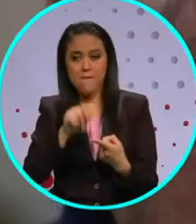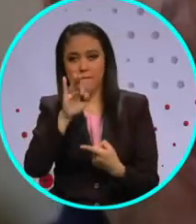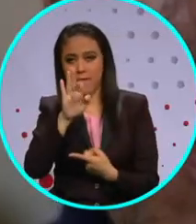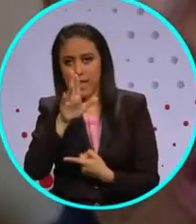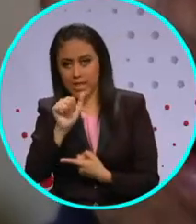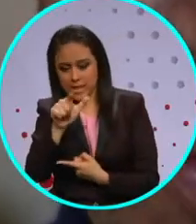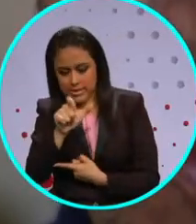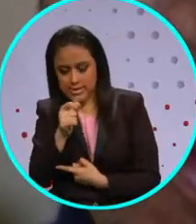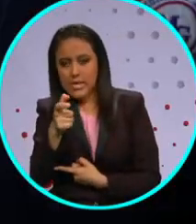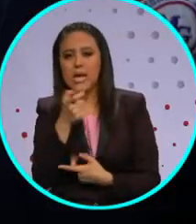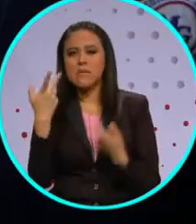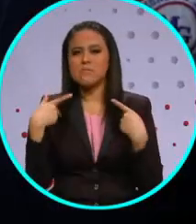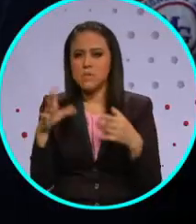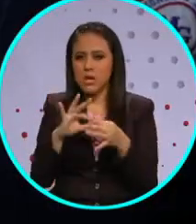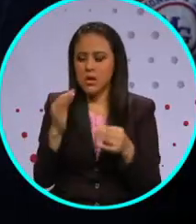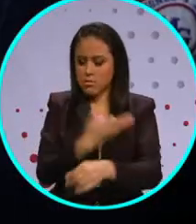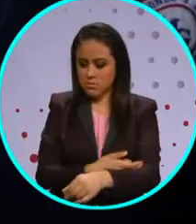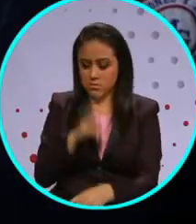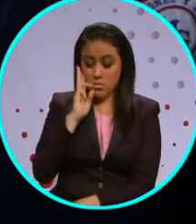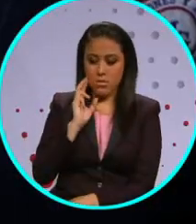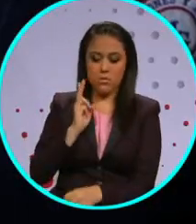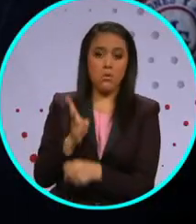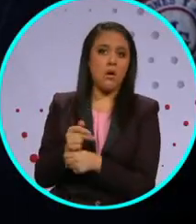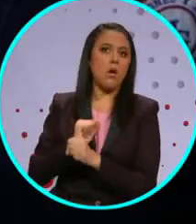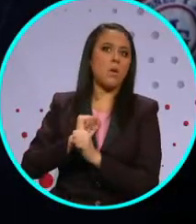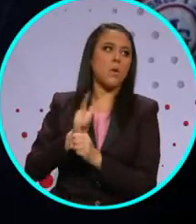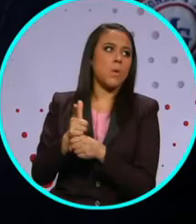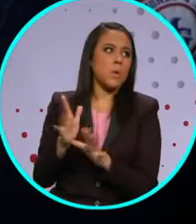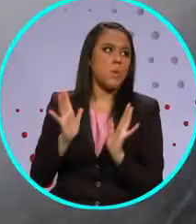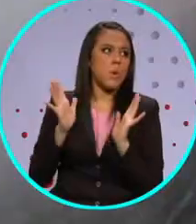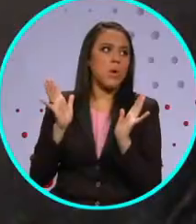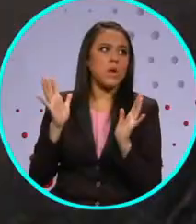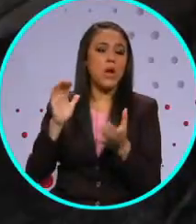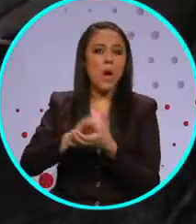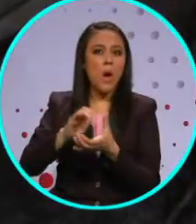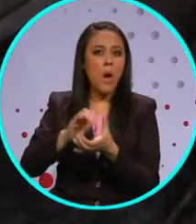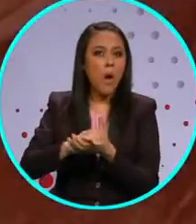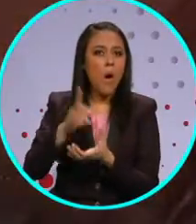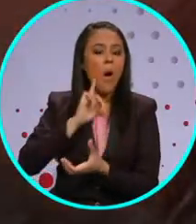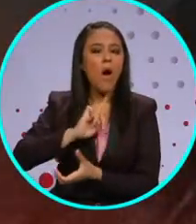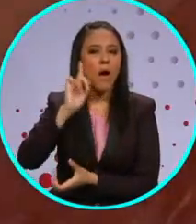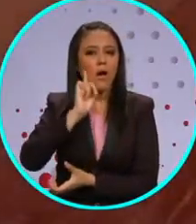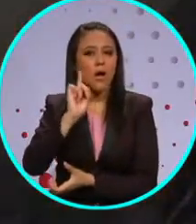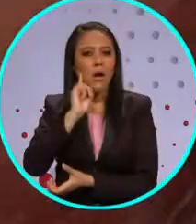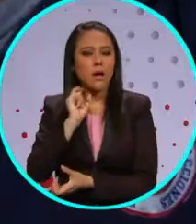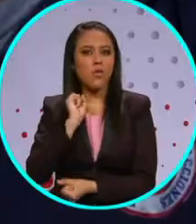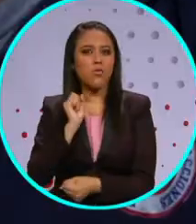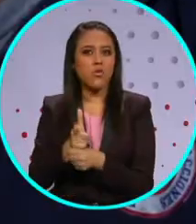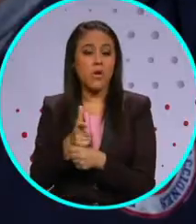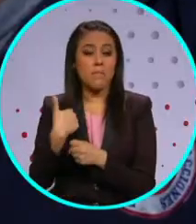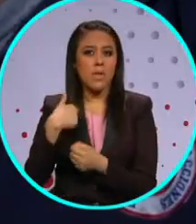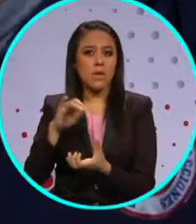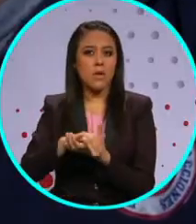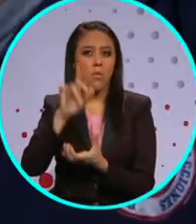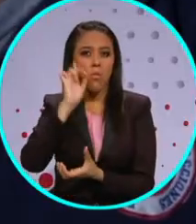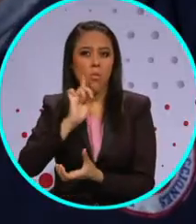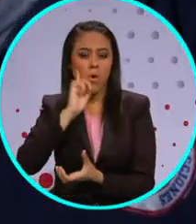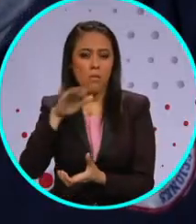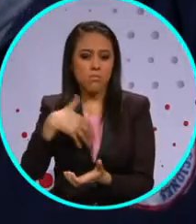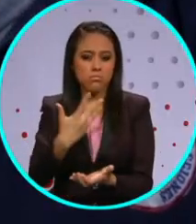esa tarde regresó de su casa y encontró el cadáver de su esposa e hija. A mi esposa la encontré boca